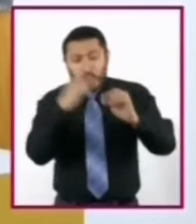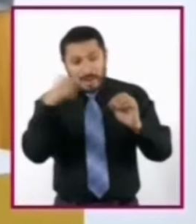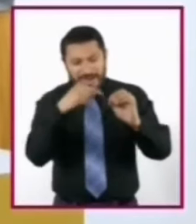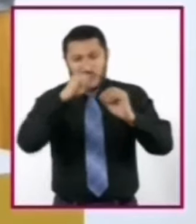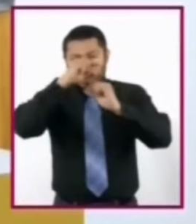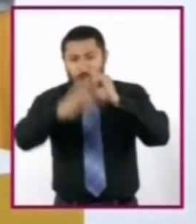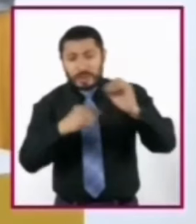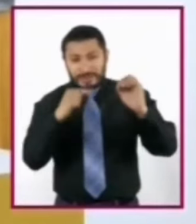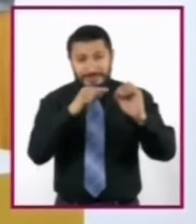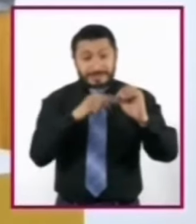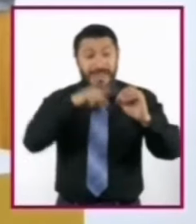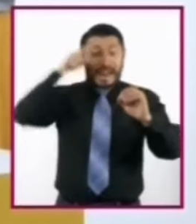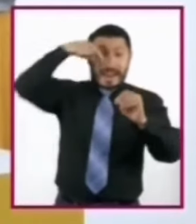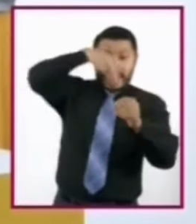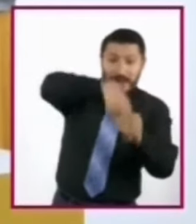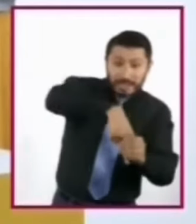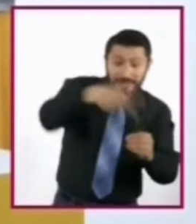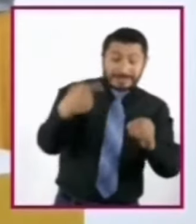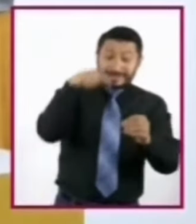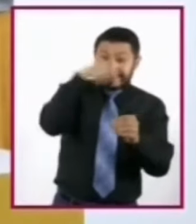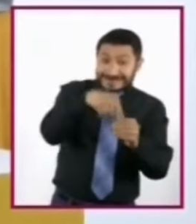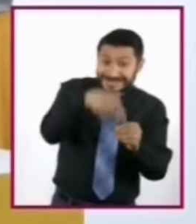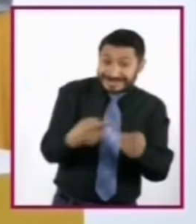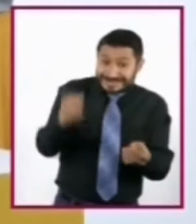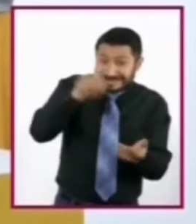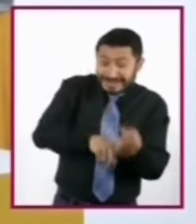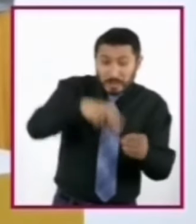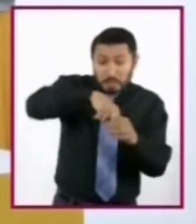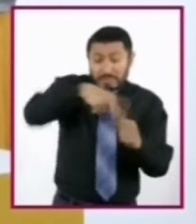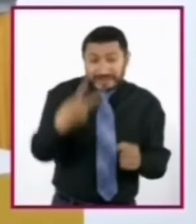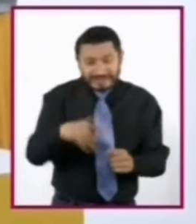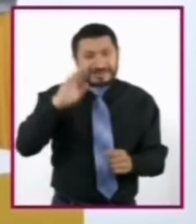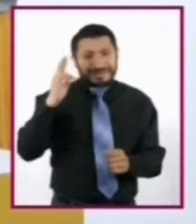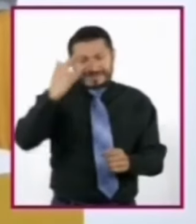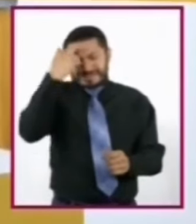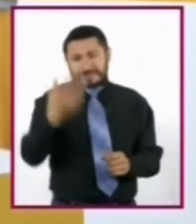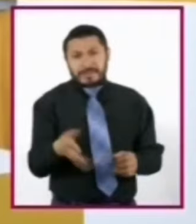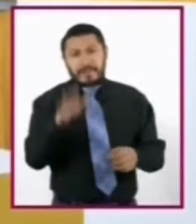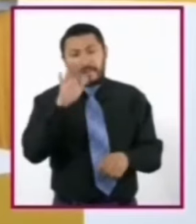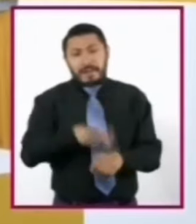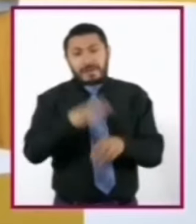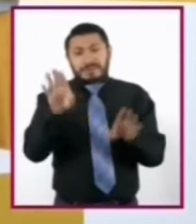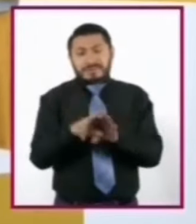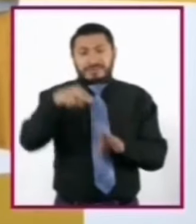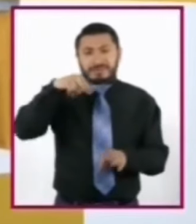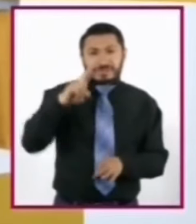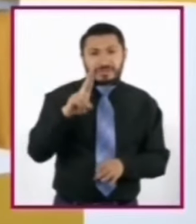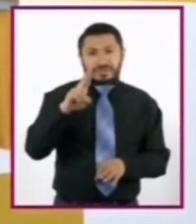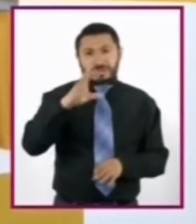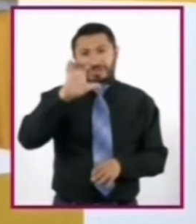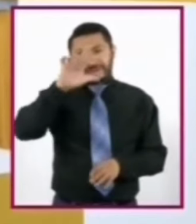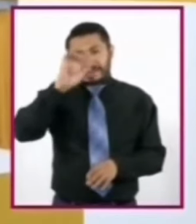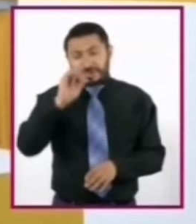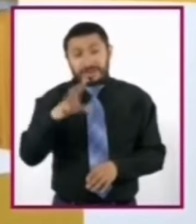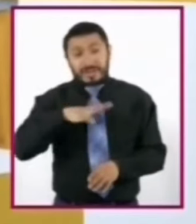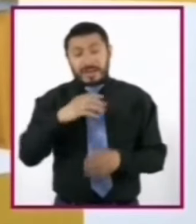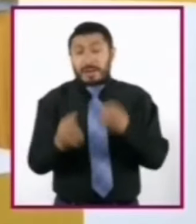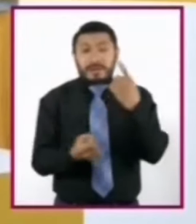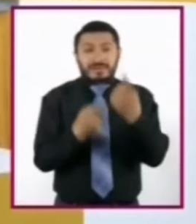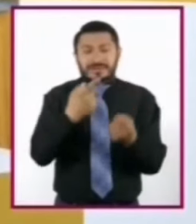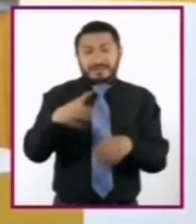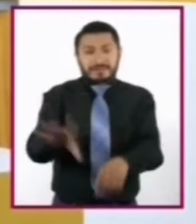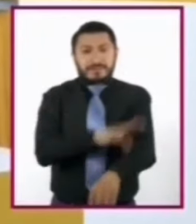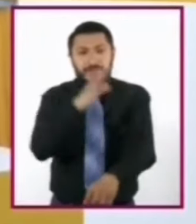que la mayor parte de la masa del átomo se encuentra concentrada en el núcleo y que solo unos pocos electrones están